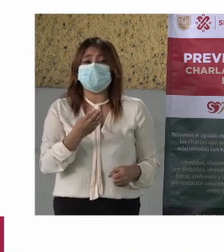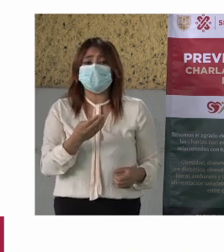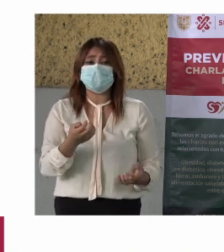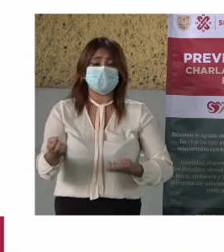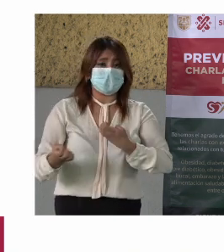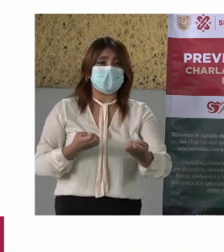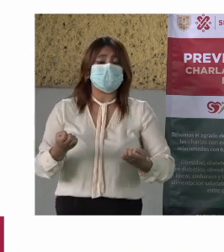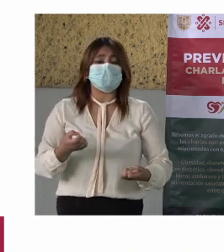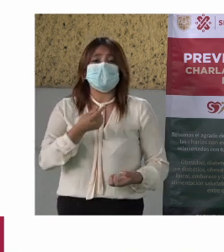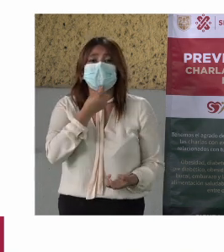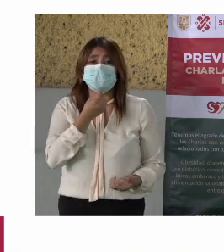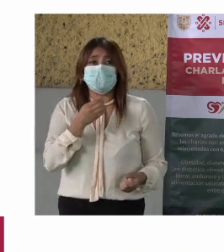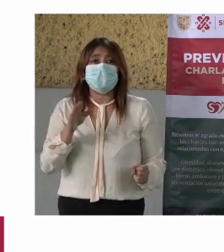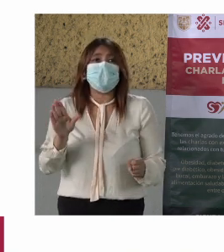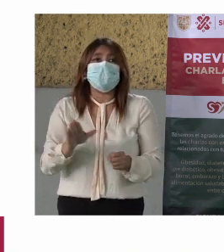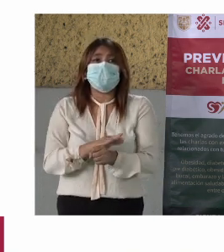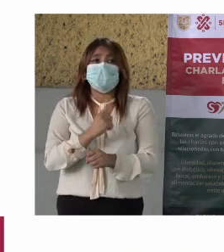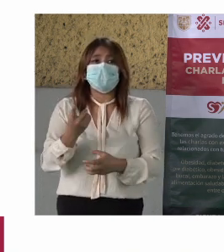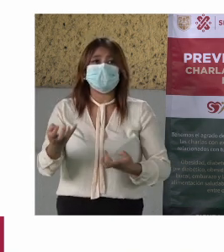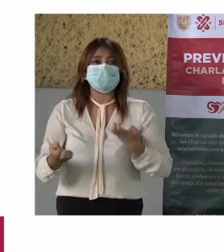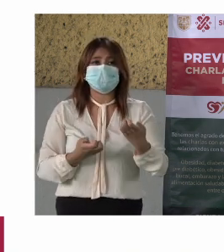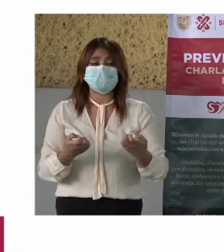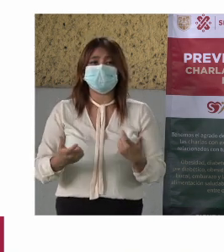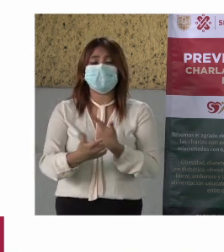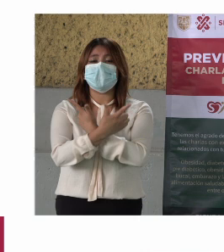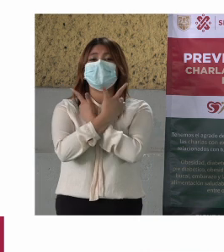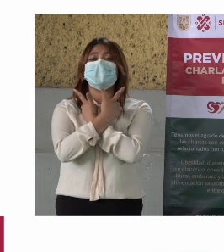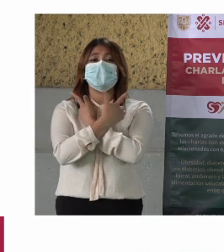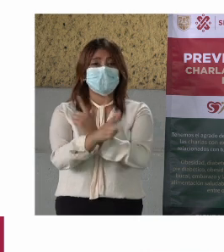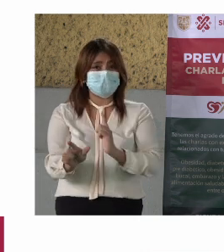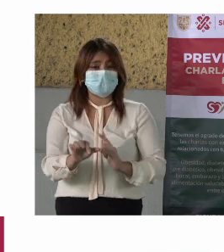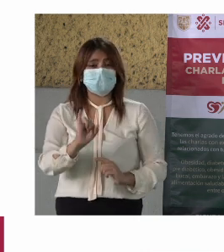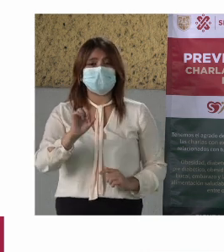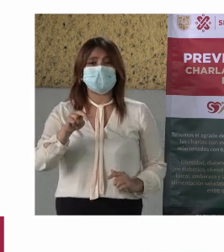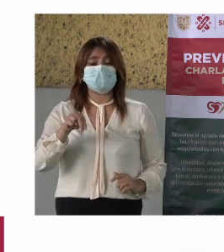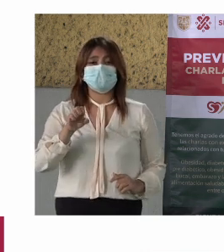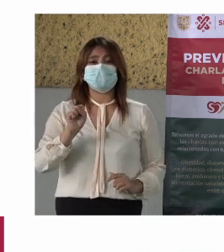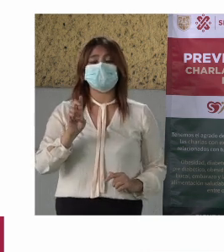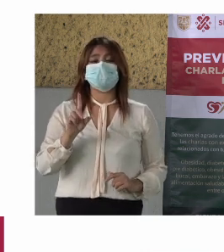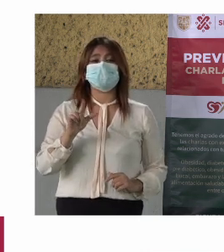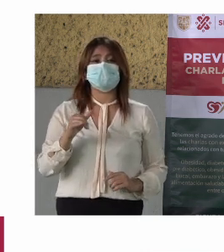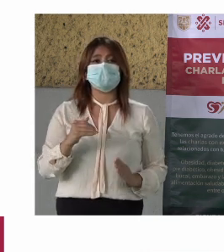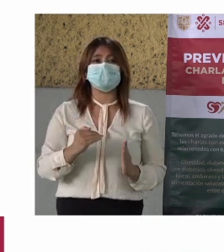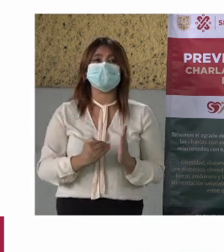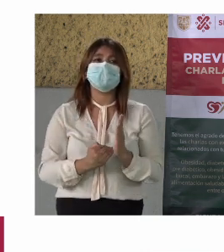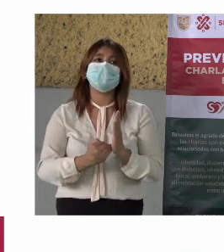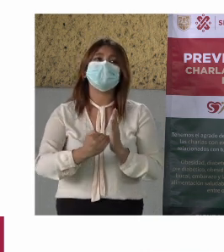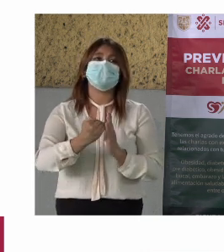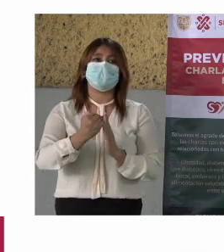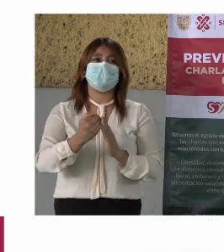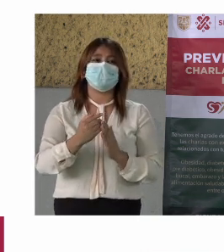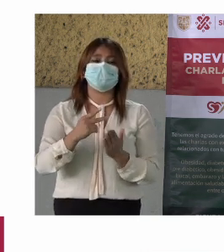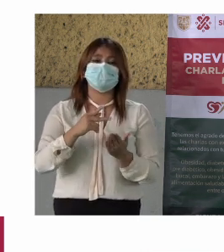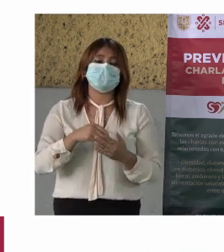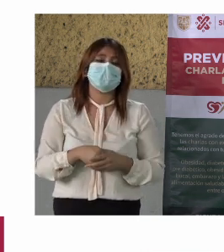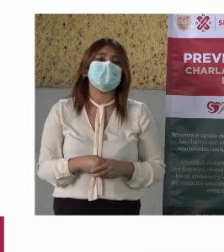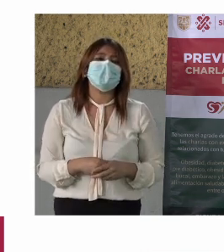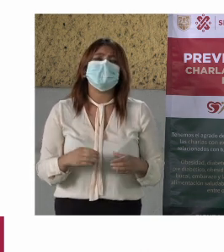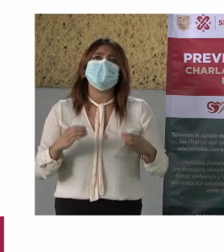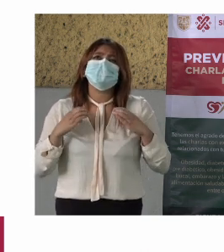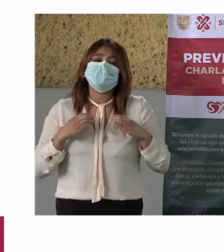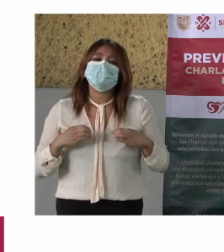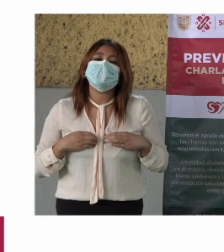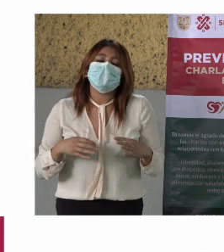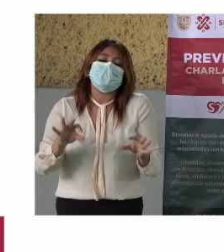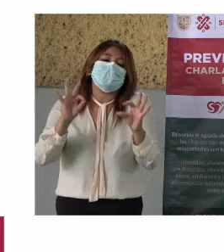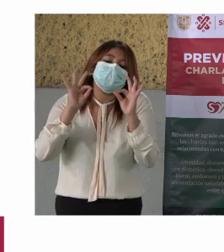ejercicio? Porque van a liberar insulina y con eso van a crecer y no van a subir de peso, ¿no? O sea, van a tener un peso corporal